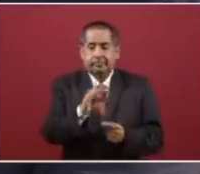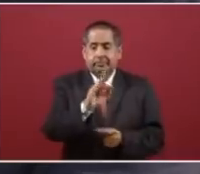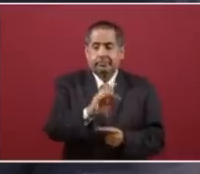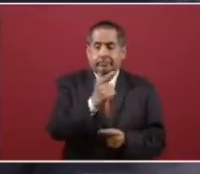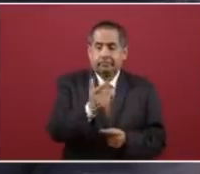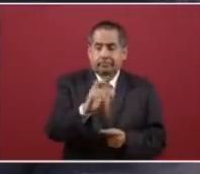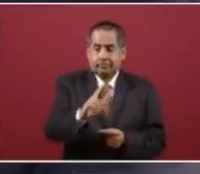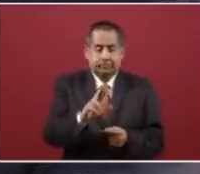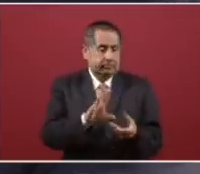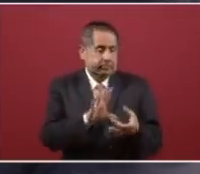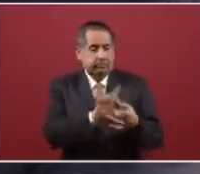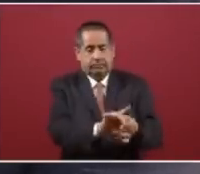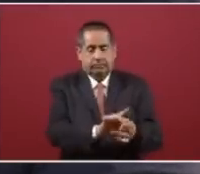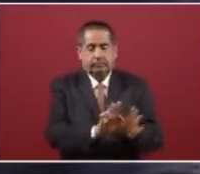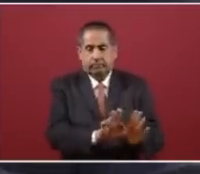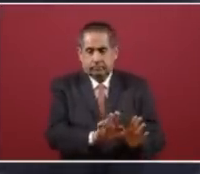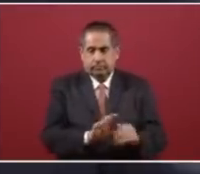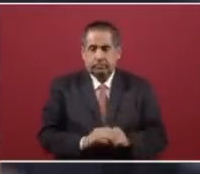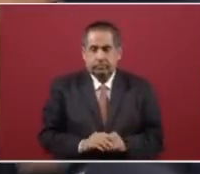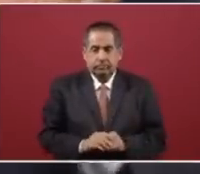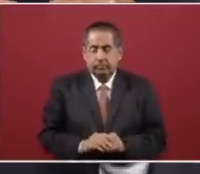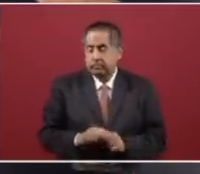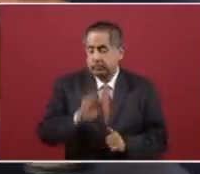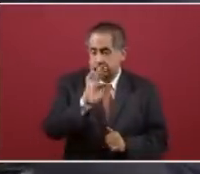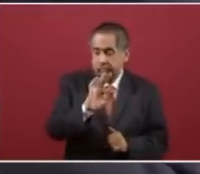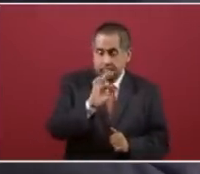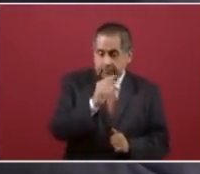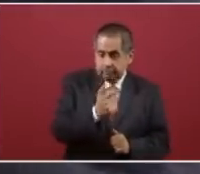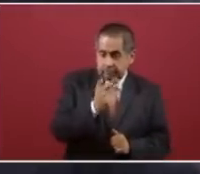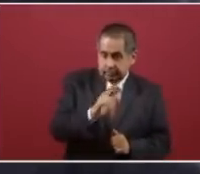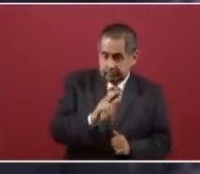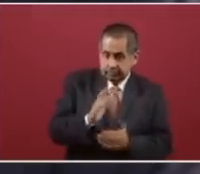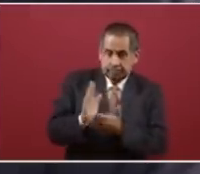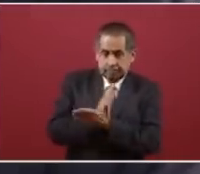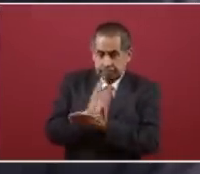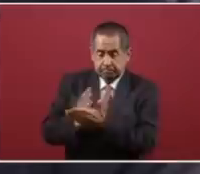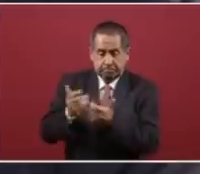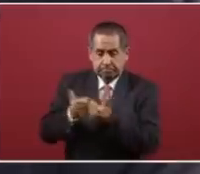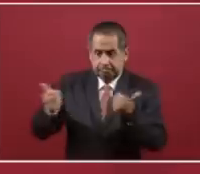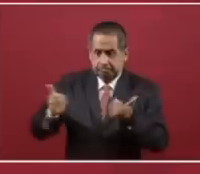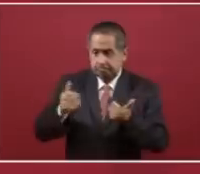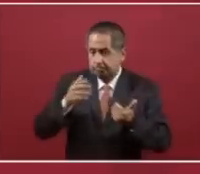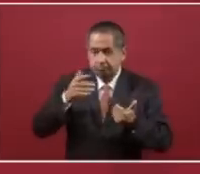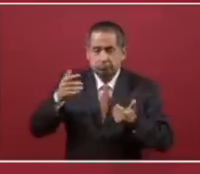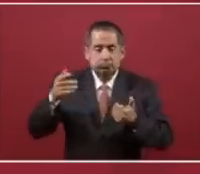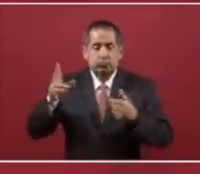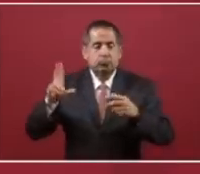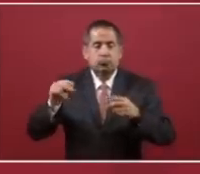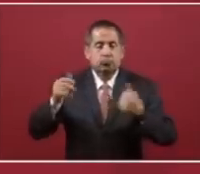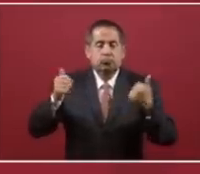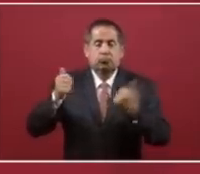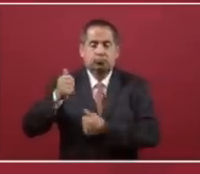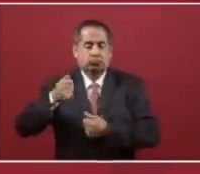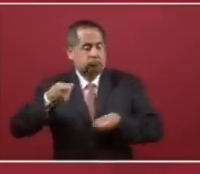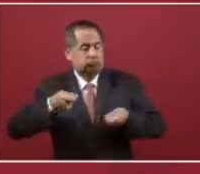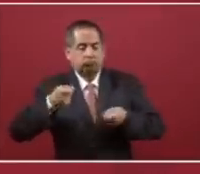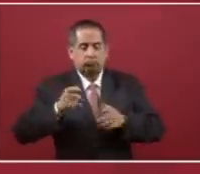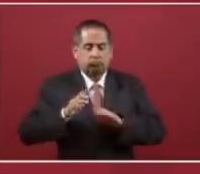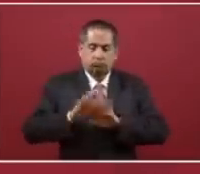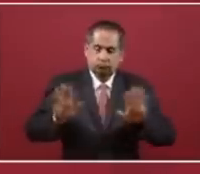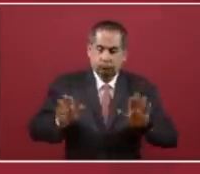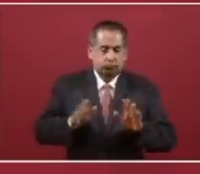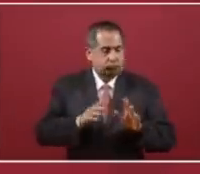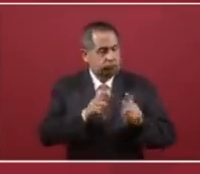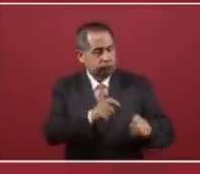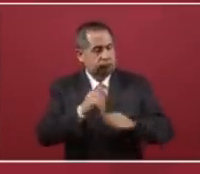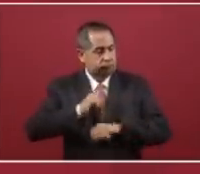general y la fiscal en general es autónoma la dirige el